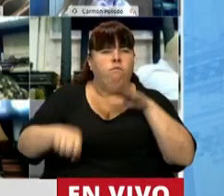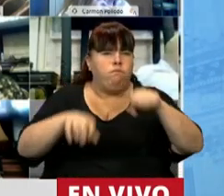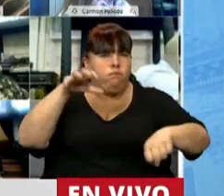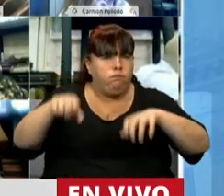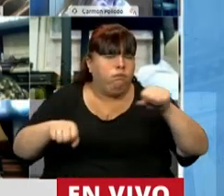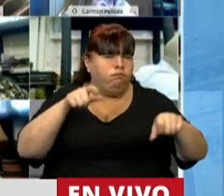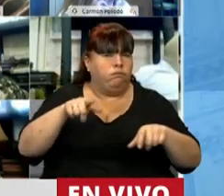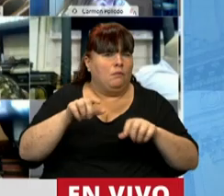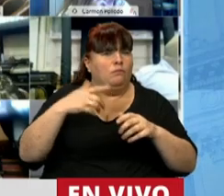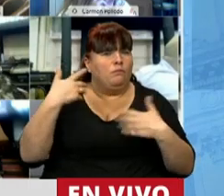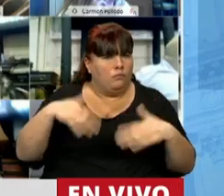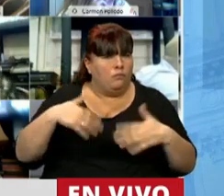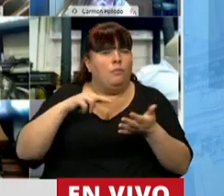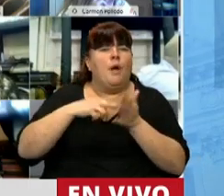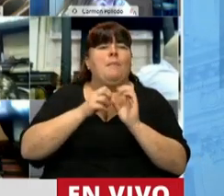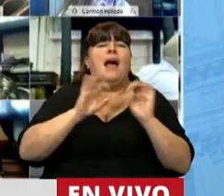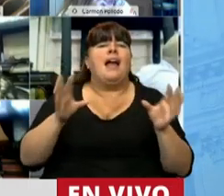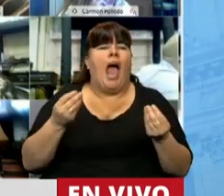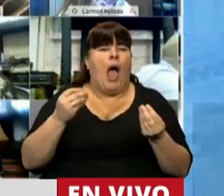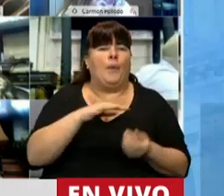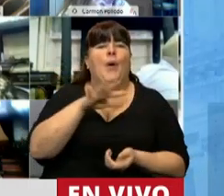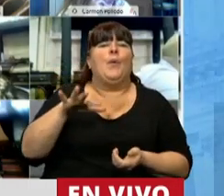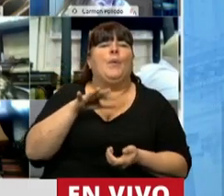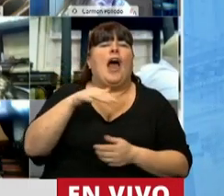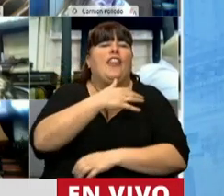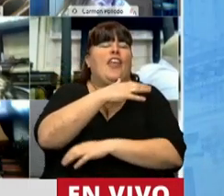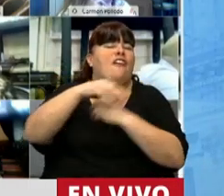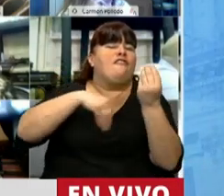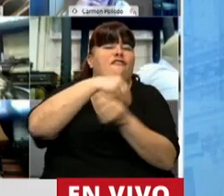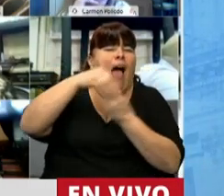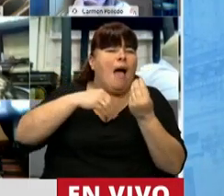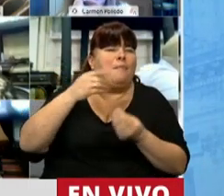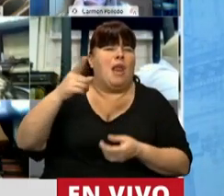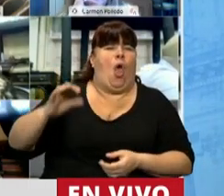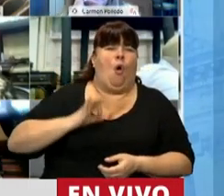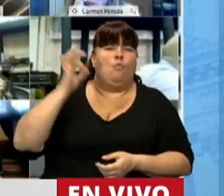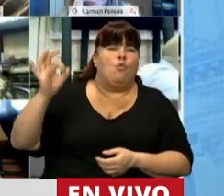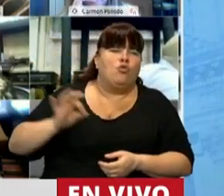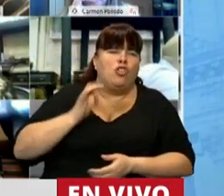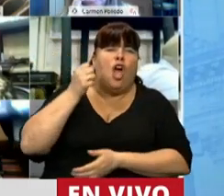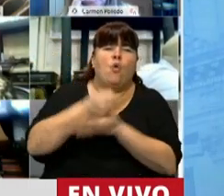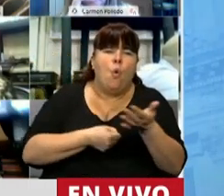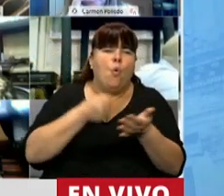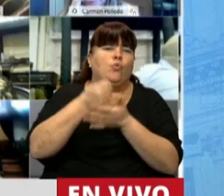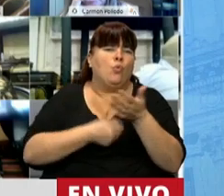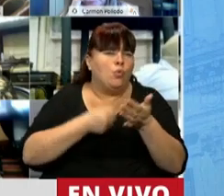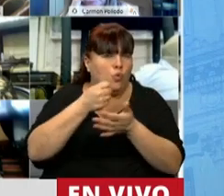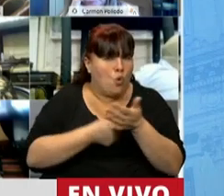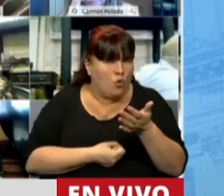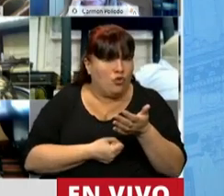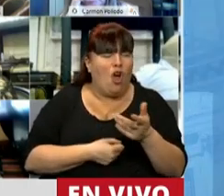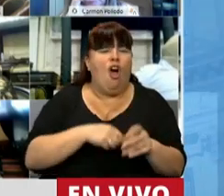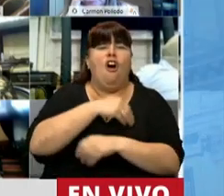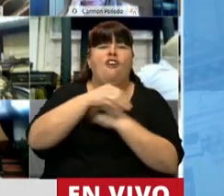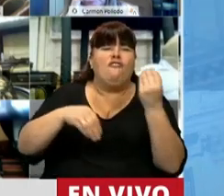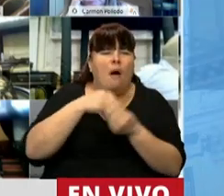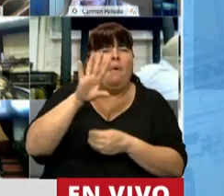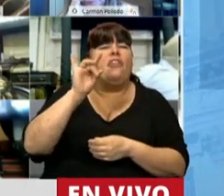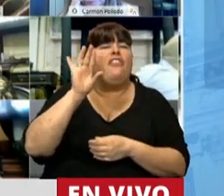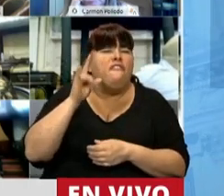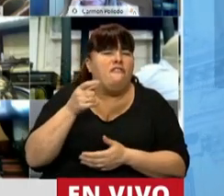delictiva afecta muchísimo a los barrios de familias que hace años la vienen peleando. Familias que le